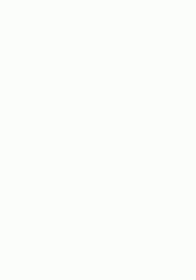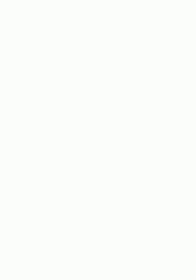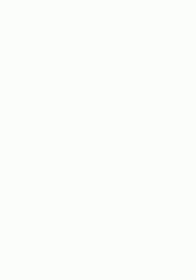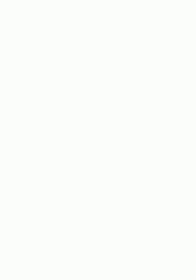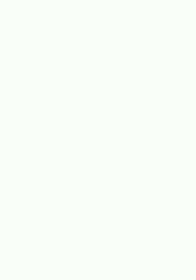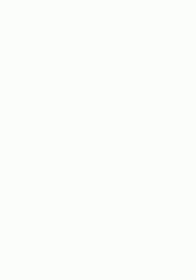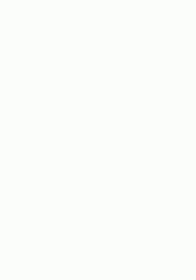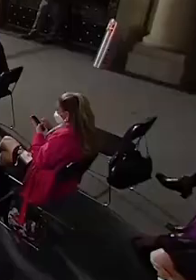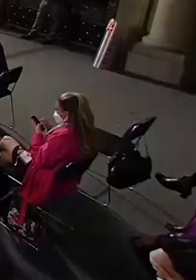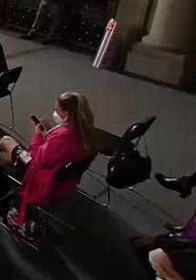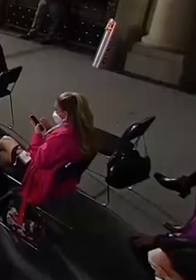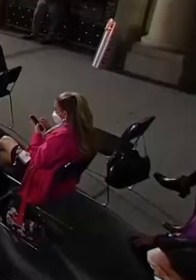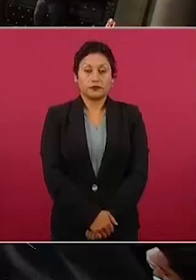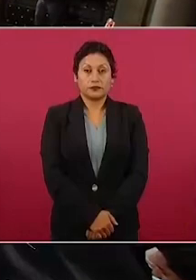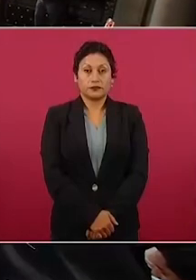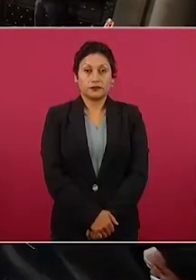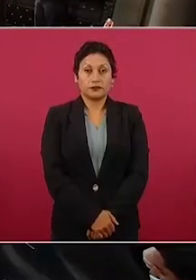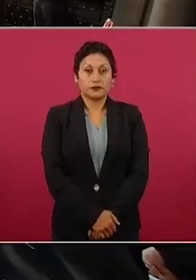Y aquí están.